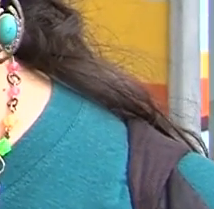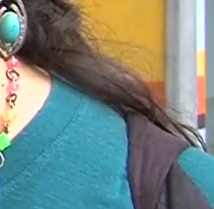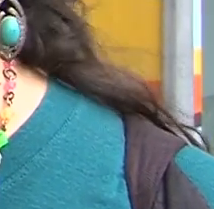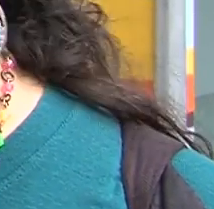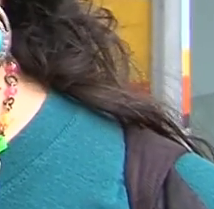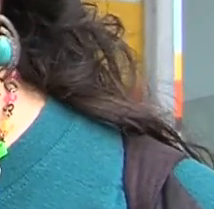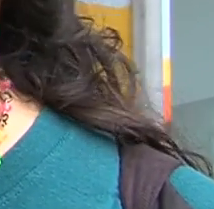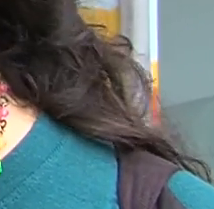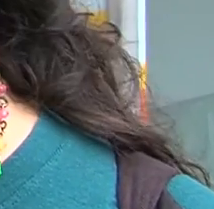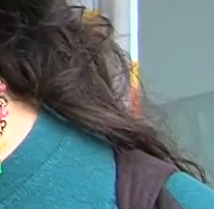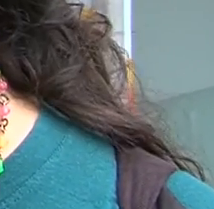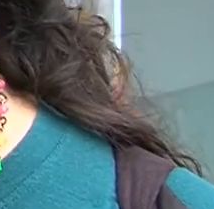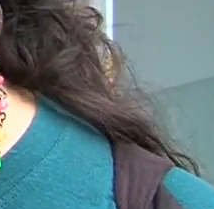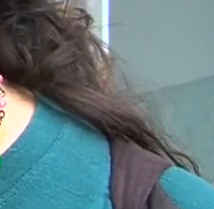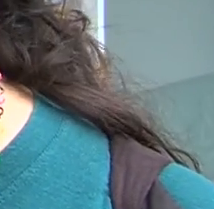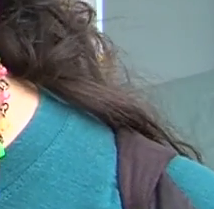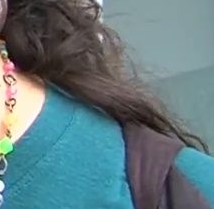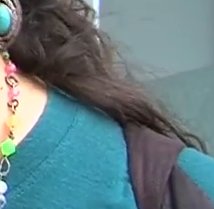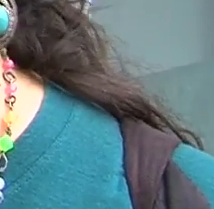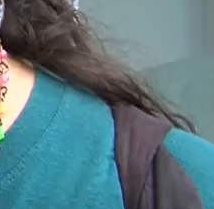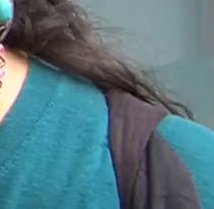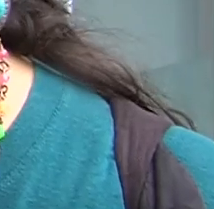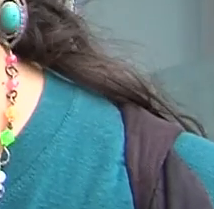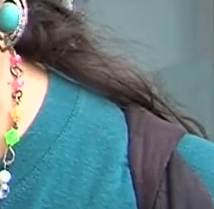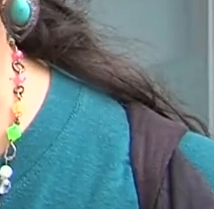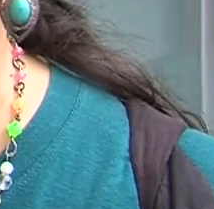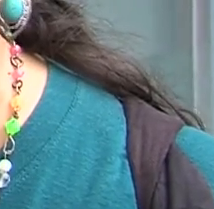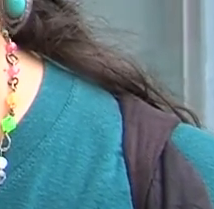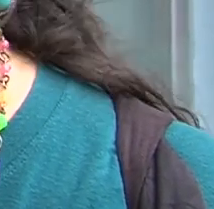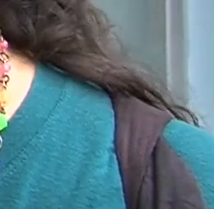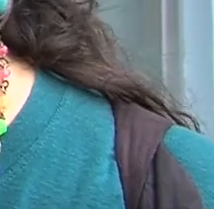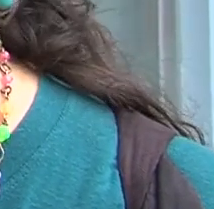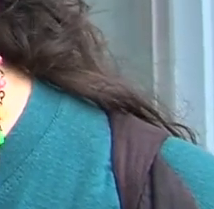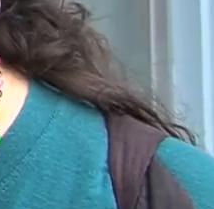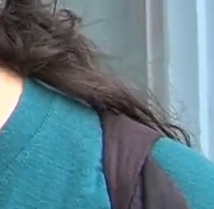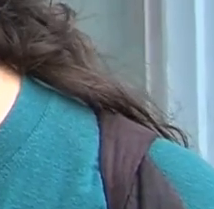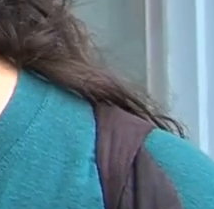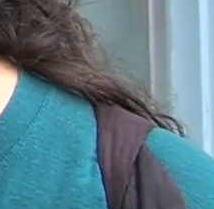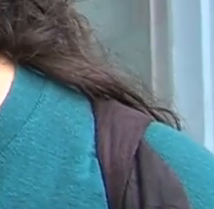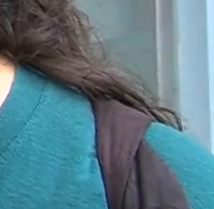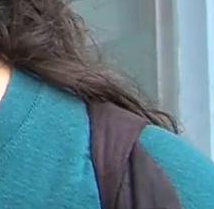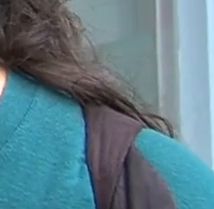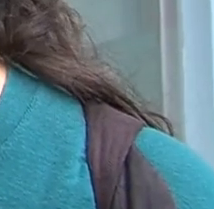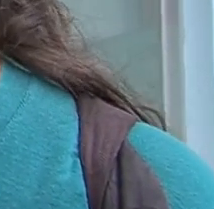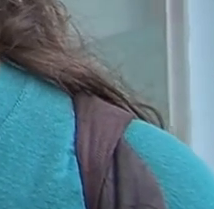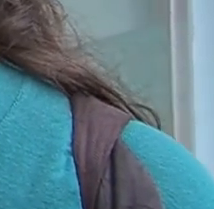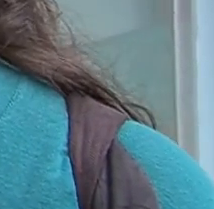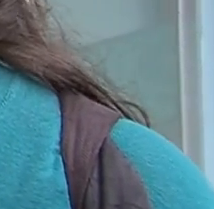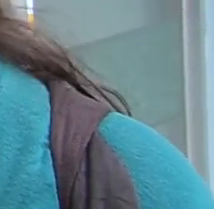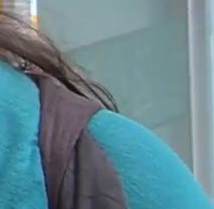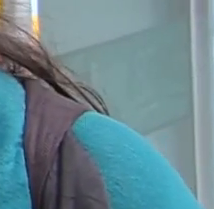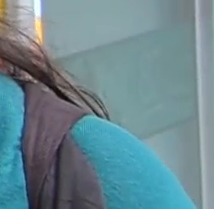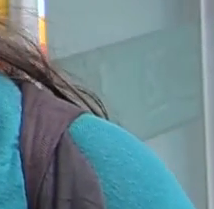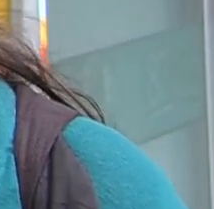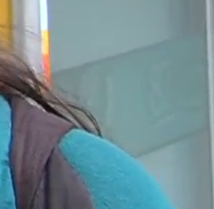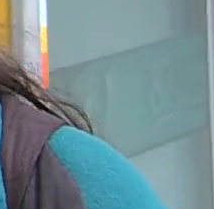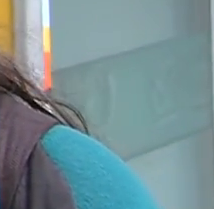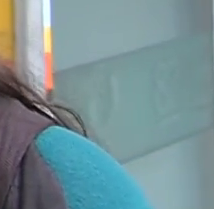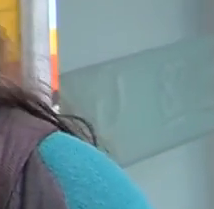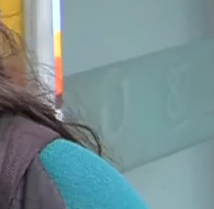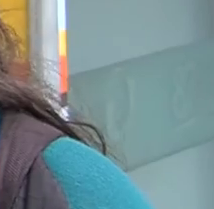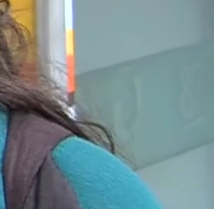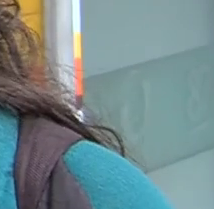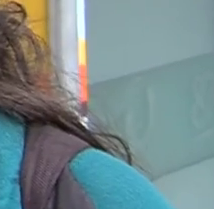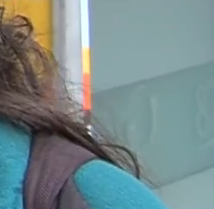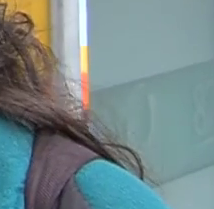un estado de enfermedad más bien todo lo contrario entonces la sexualidad tendría que ser también algo natural en este periodo debería si